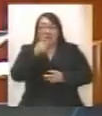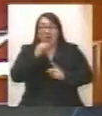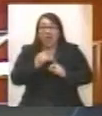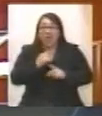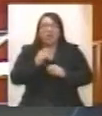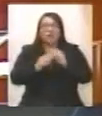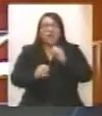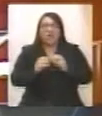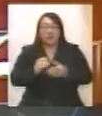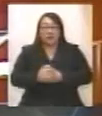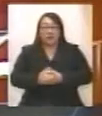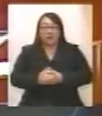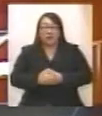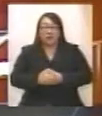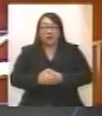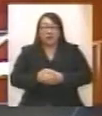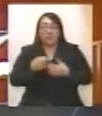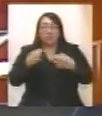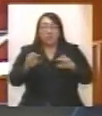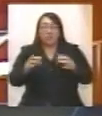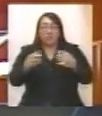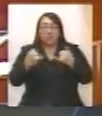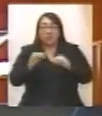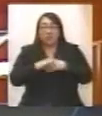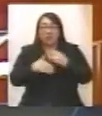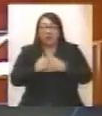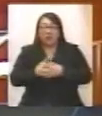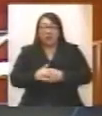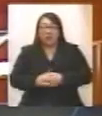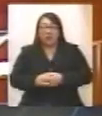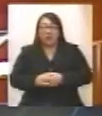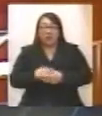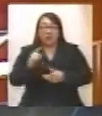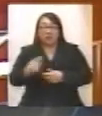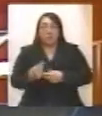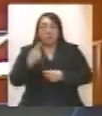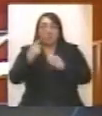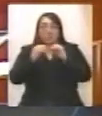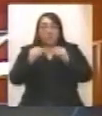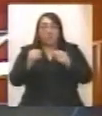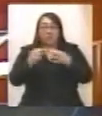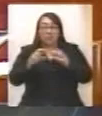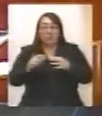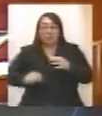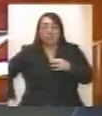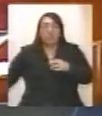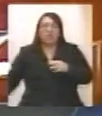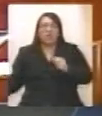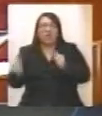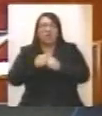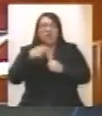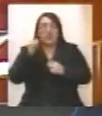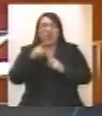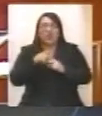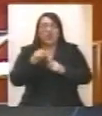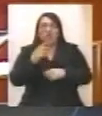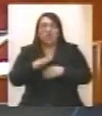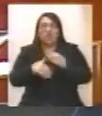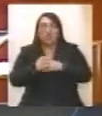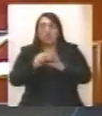y saneamiento publicados y difundidos. La primera convocatoria pública ejecutada con criterios técnicos para